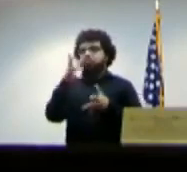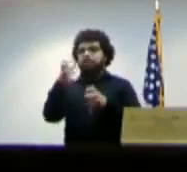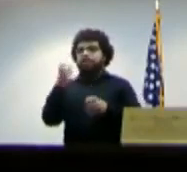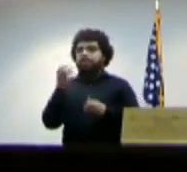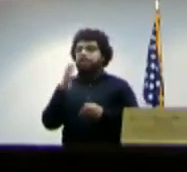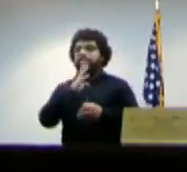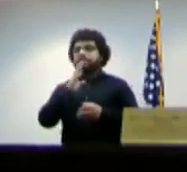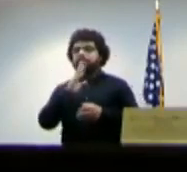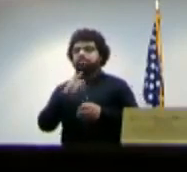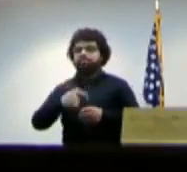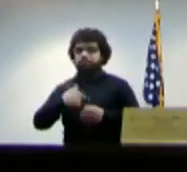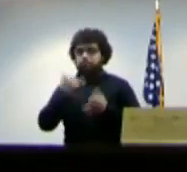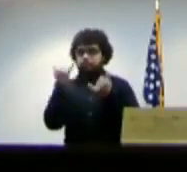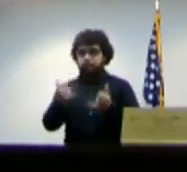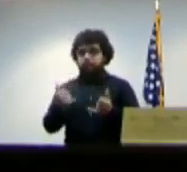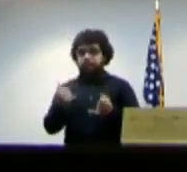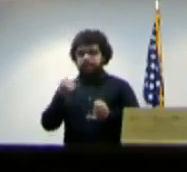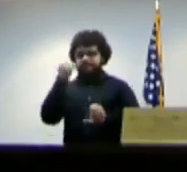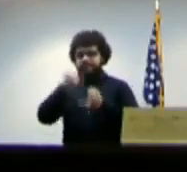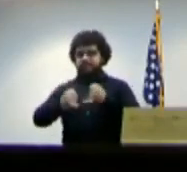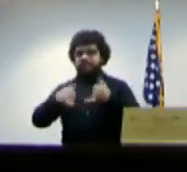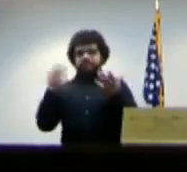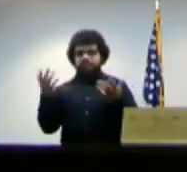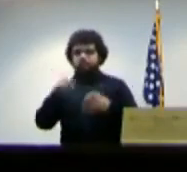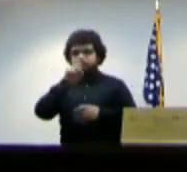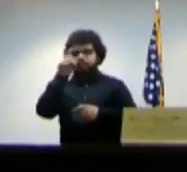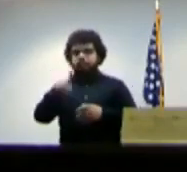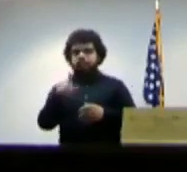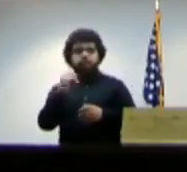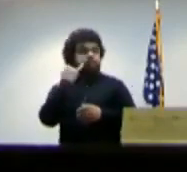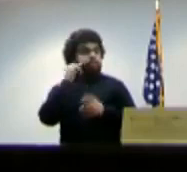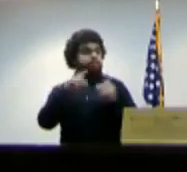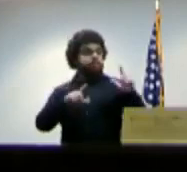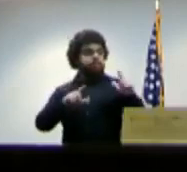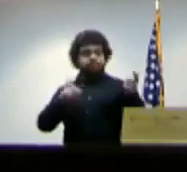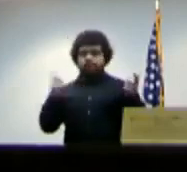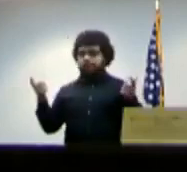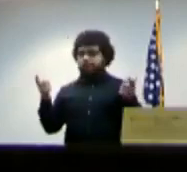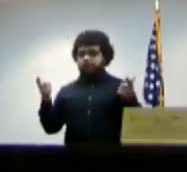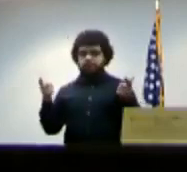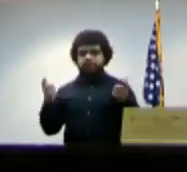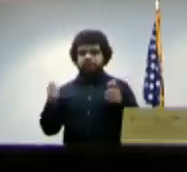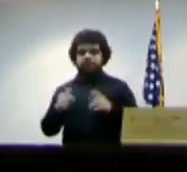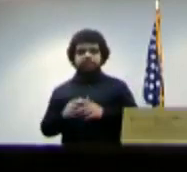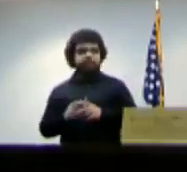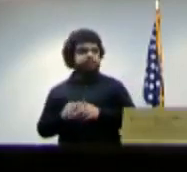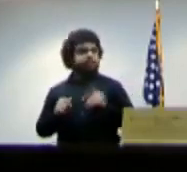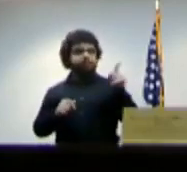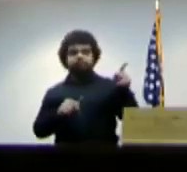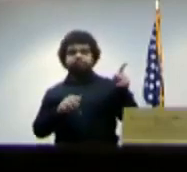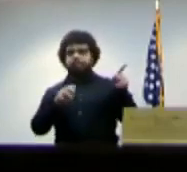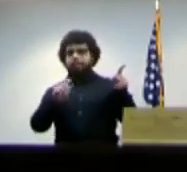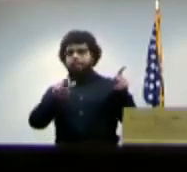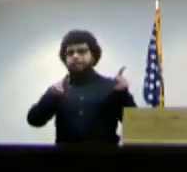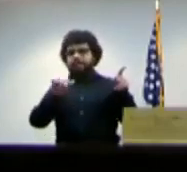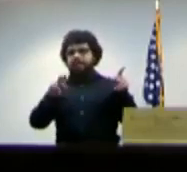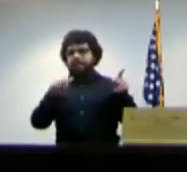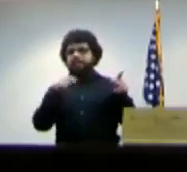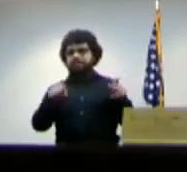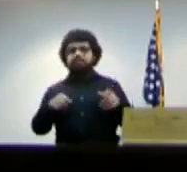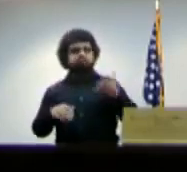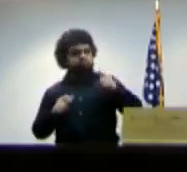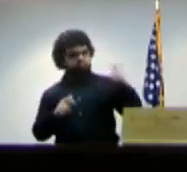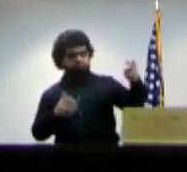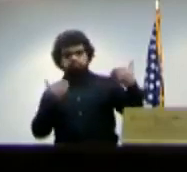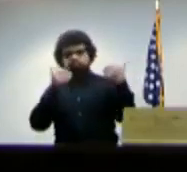hoy lo final es que le voy a preguntar. Digo, si alguno de ustedes tiene alguna otra pregunta, con gusto la pueden hacer. Pues adelante primero, usted